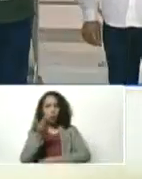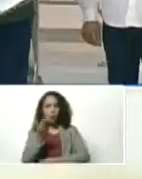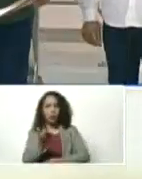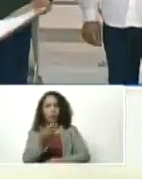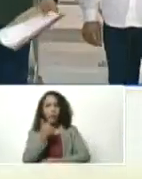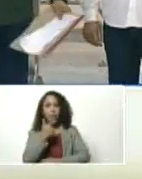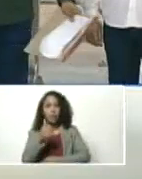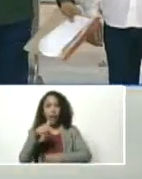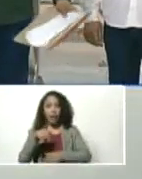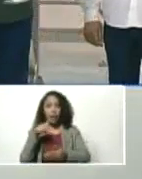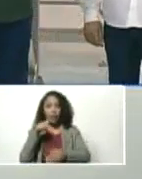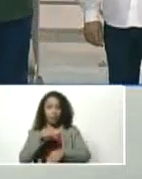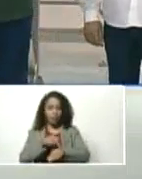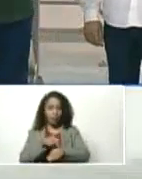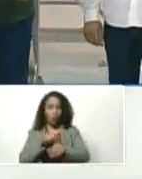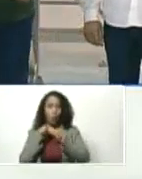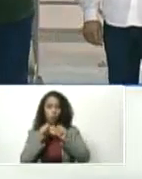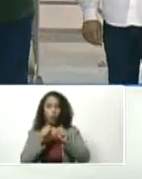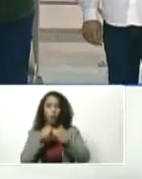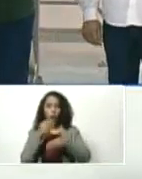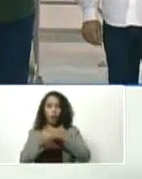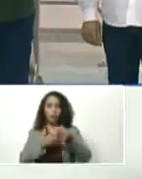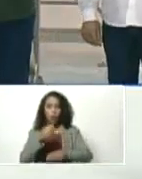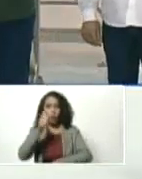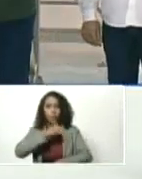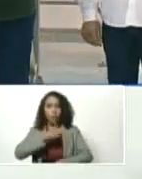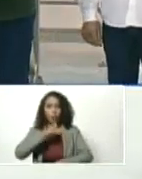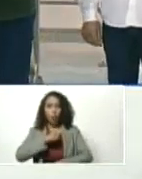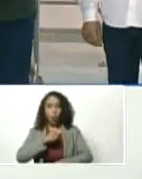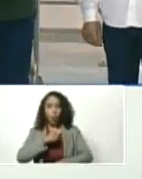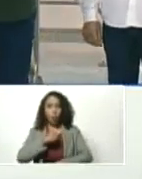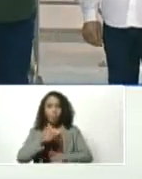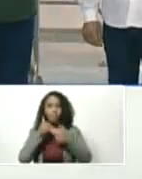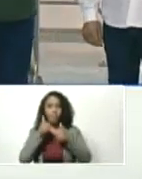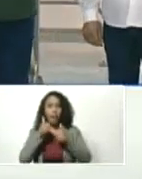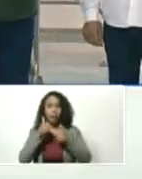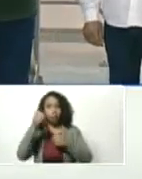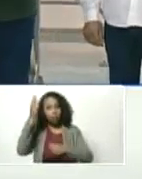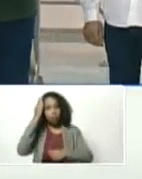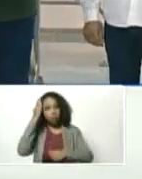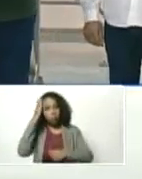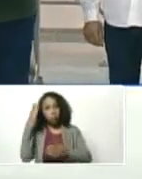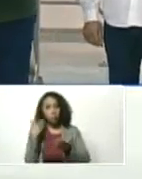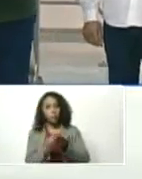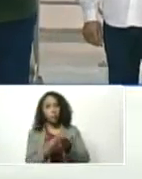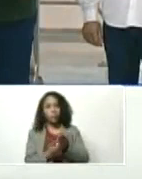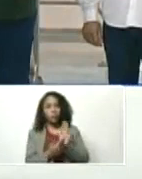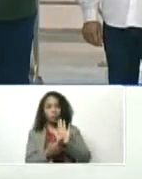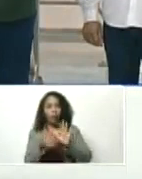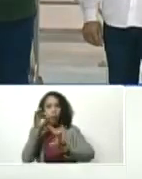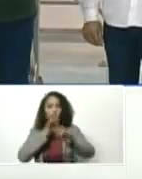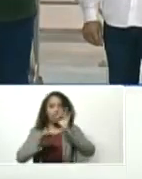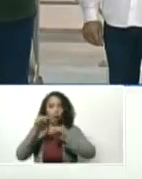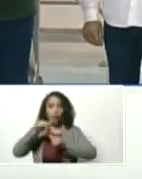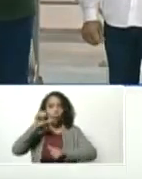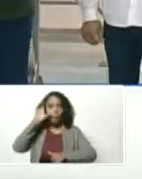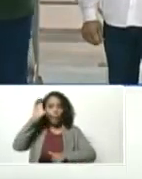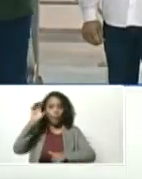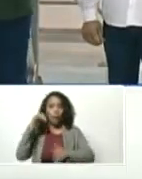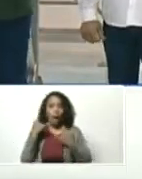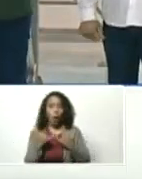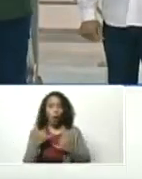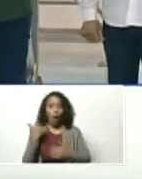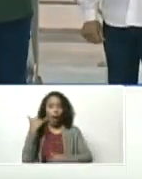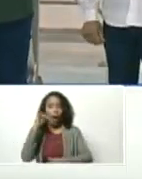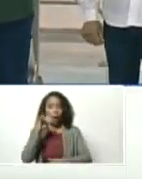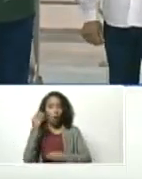durante este tiempo ha seguido resistiendo, como usted muy bien ha sabido mostrarle y explicarle al país, pero que ahora tiene cómo